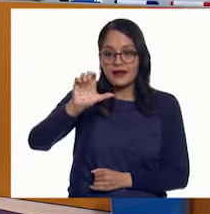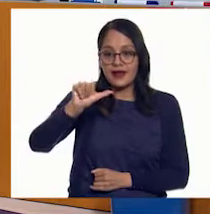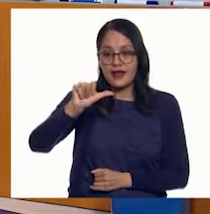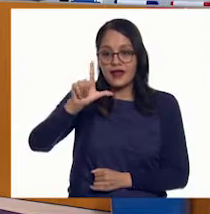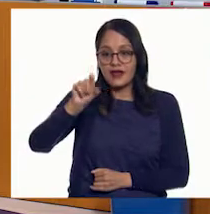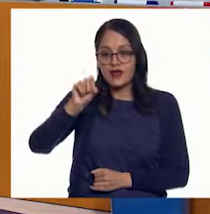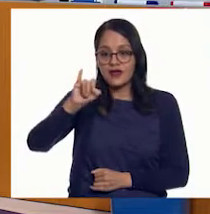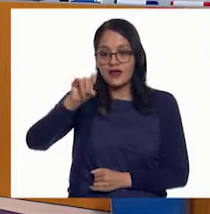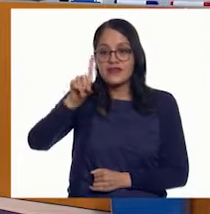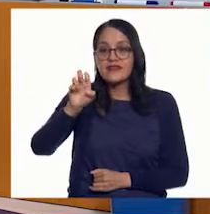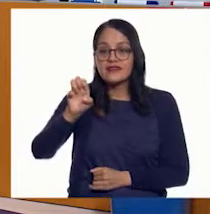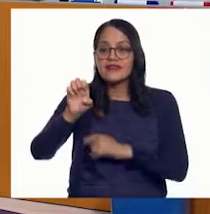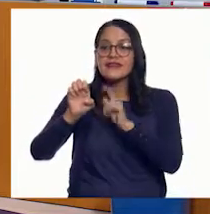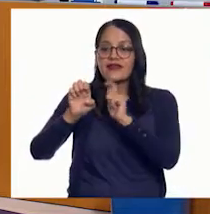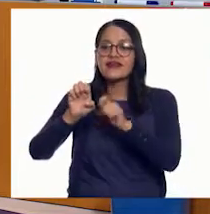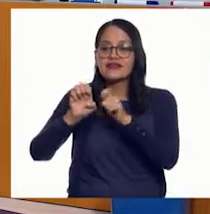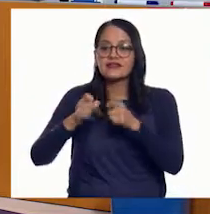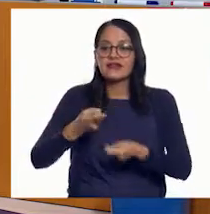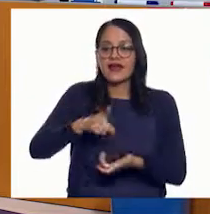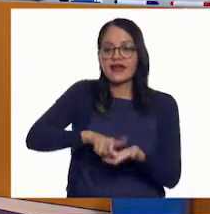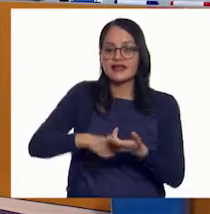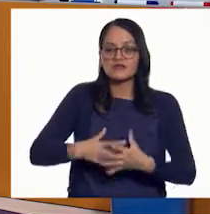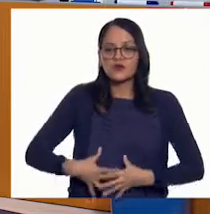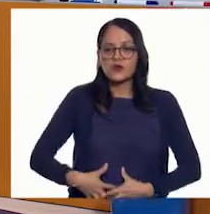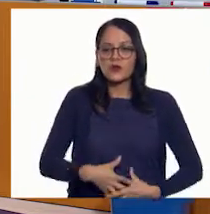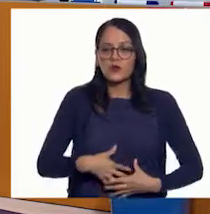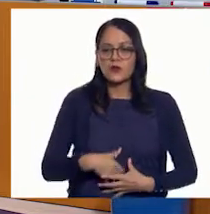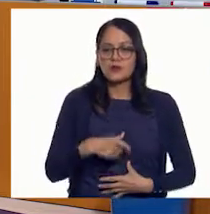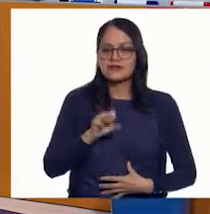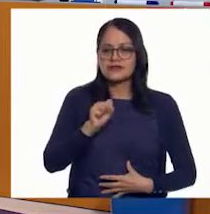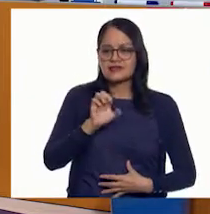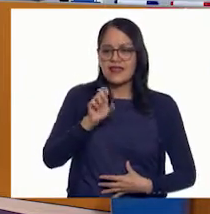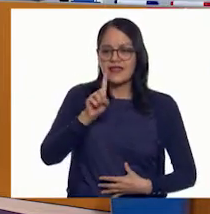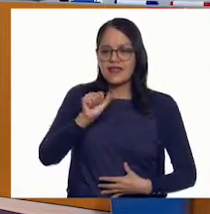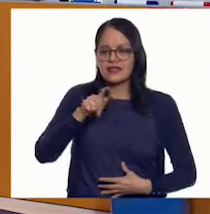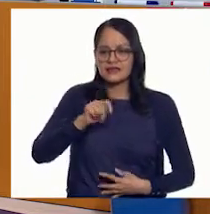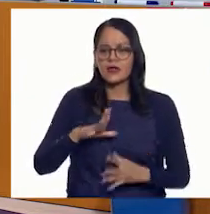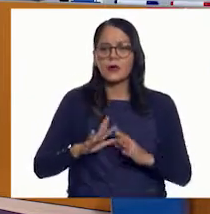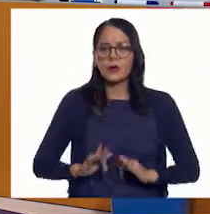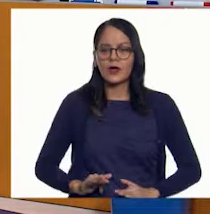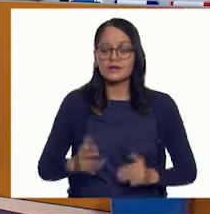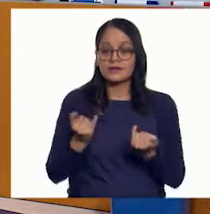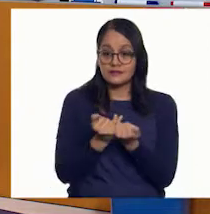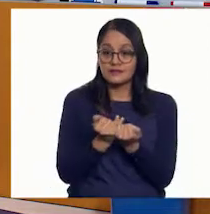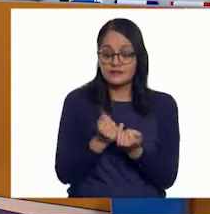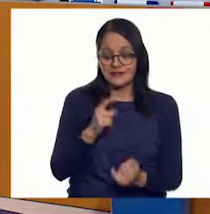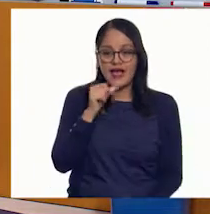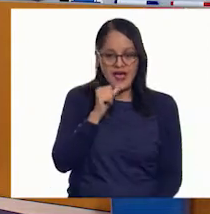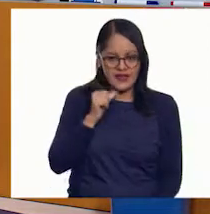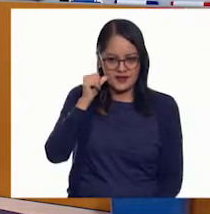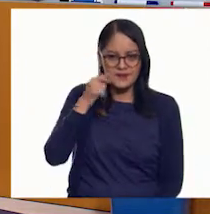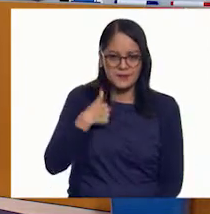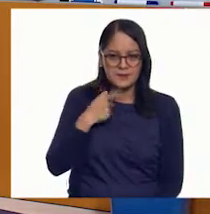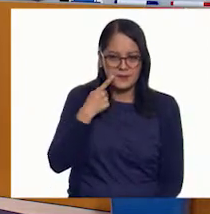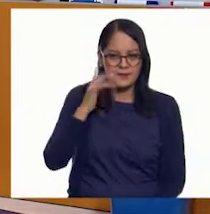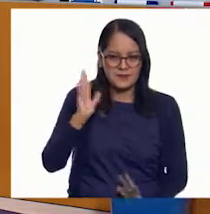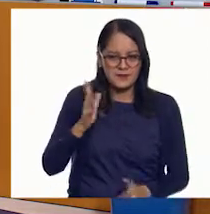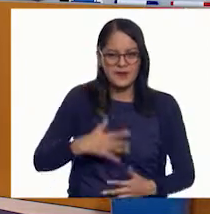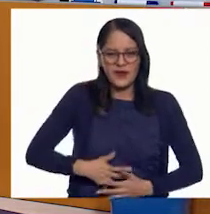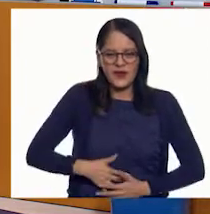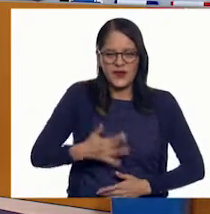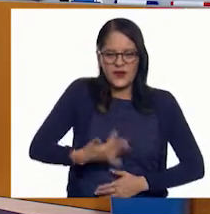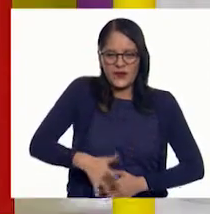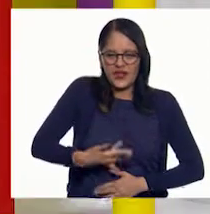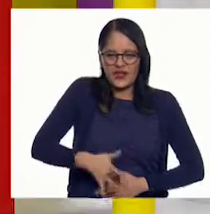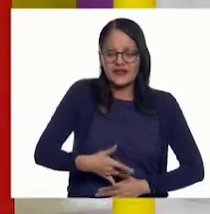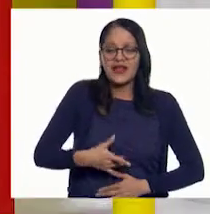cierto efecto sedante. Y pues bueno. Ayer ya vimos que es bueno, como lo dices tú, para el dolor de estómago. Dijiste que sí se